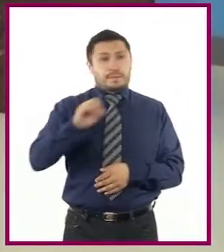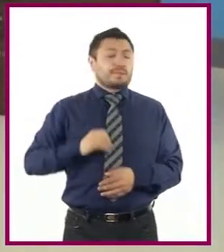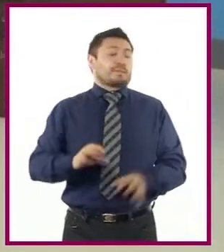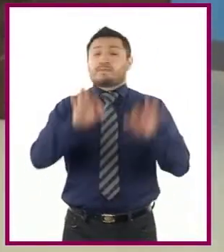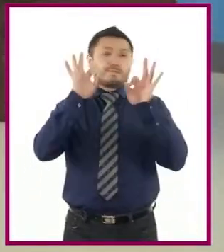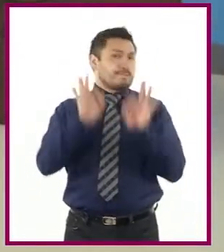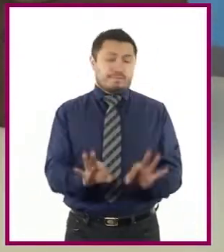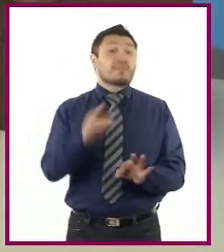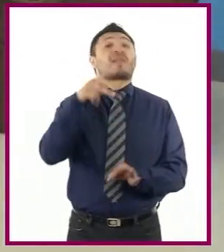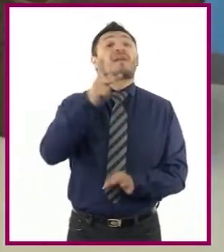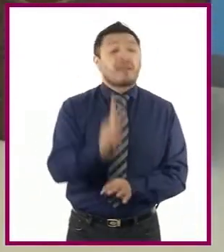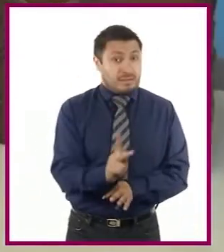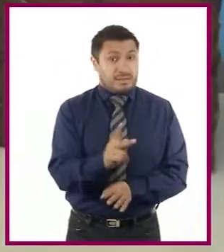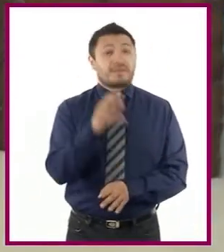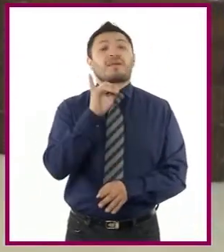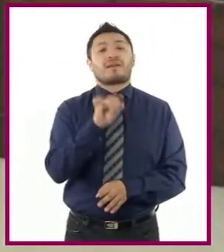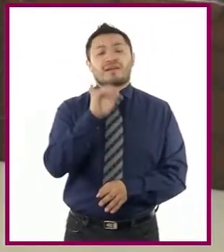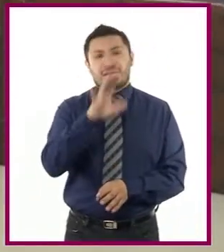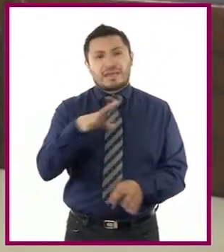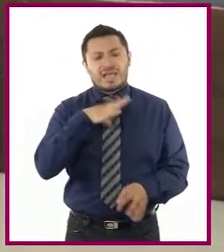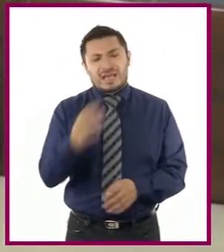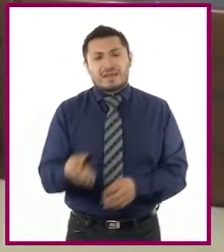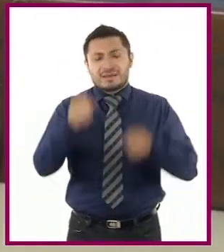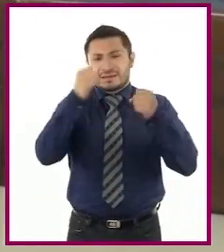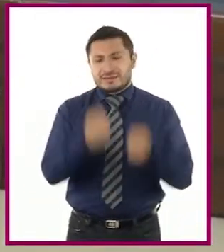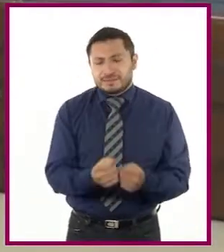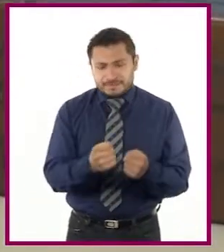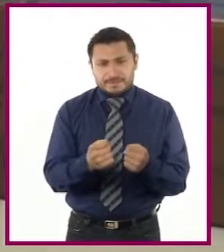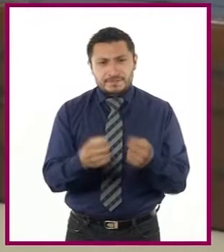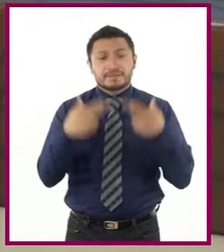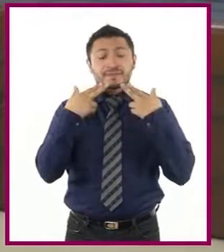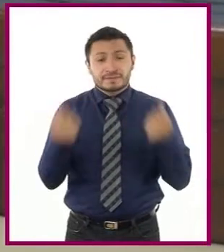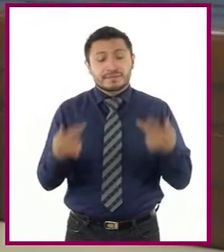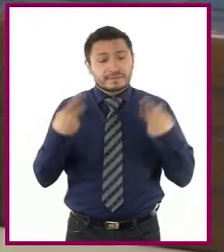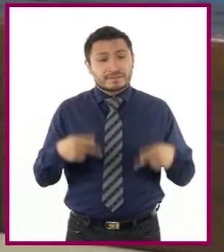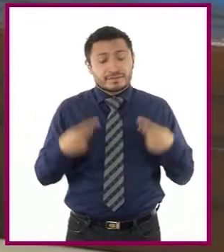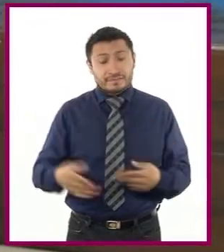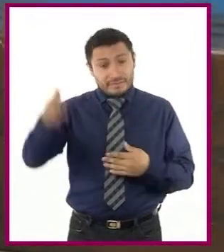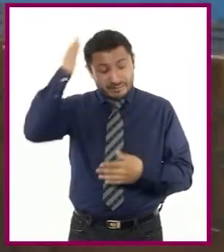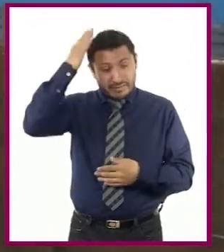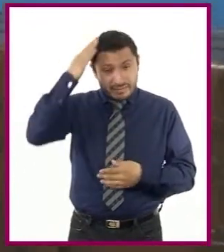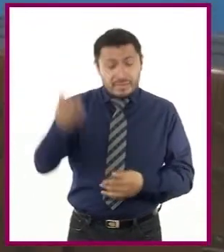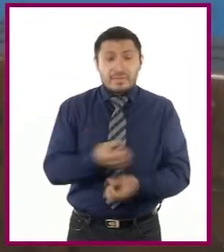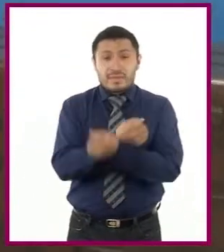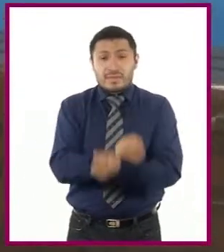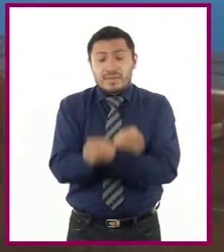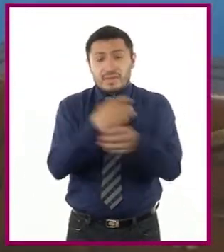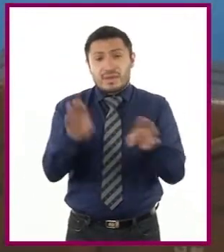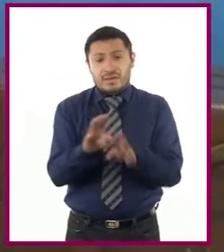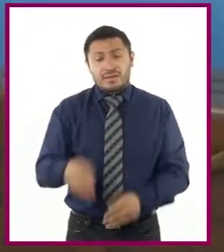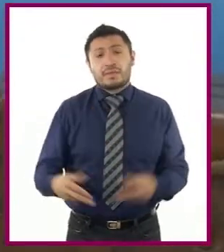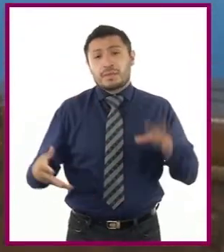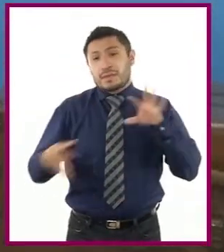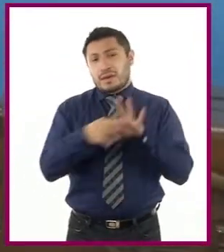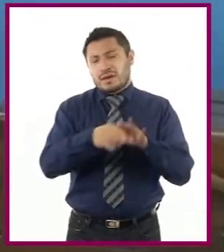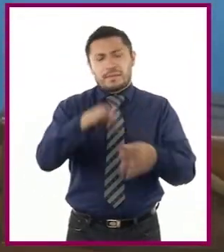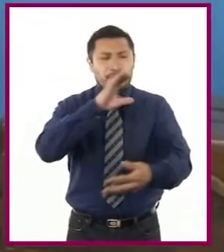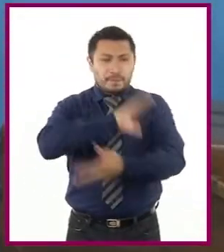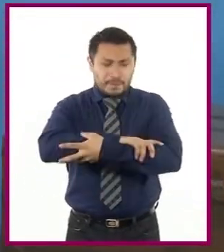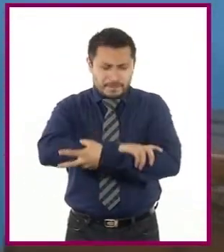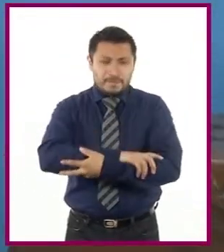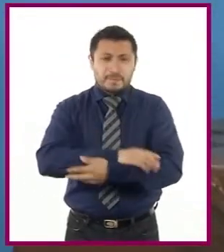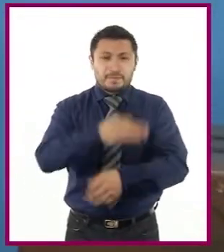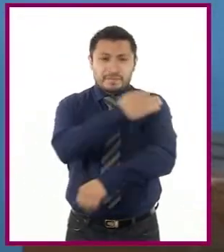formal, pero desde un principio surgió entre los hacendados y sus peones una serie de lazos de tipo paternalista. Por